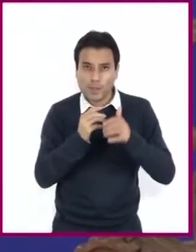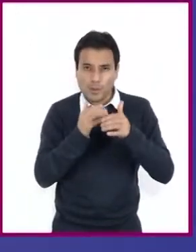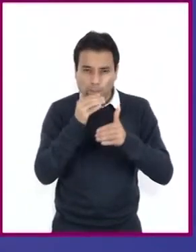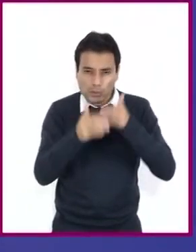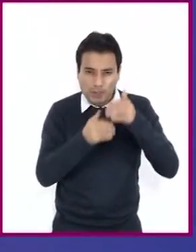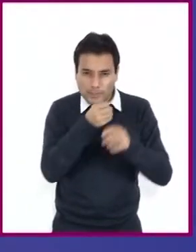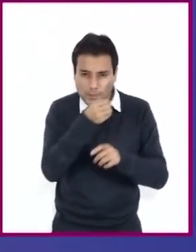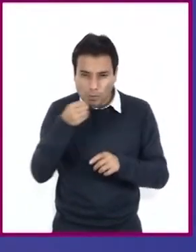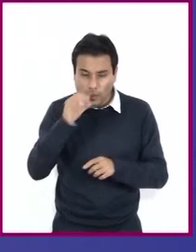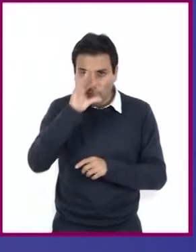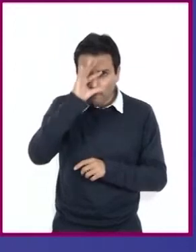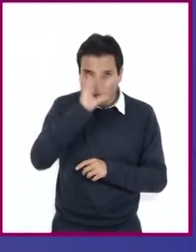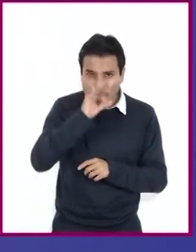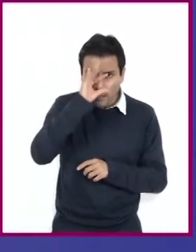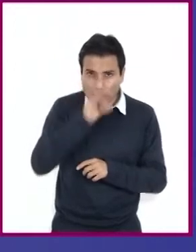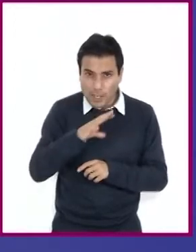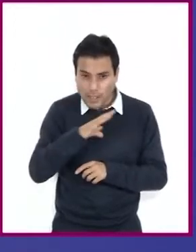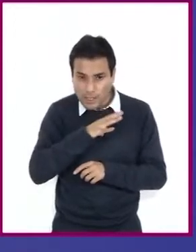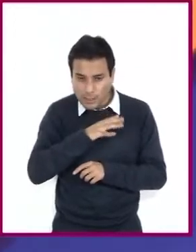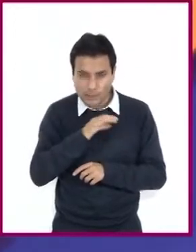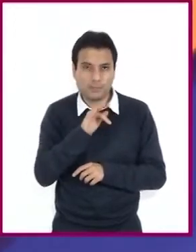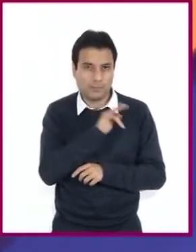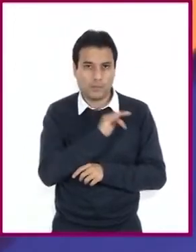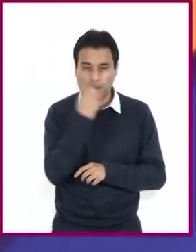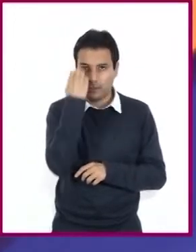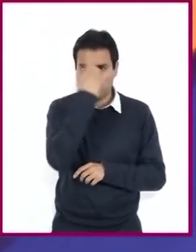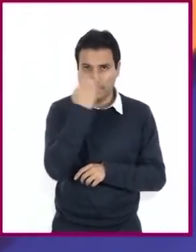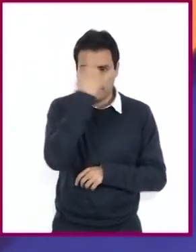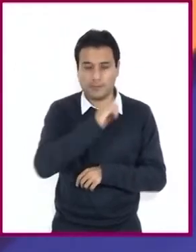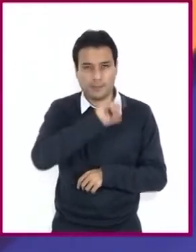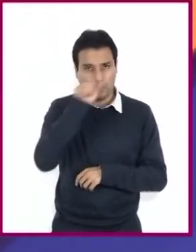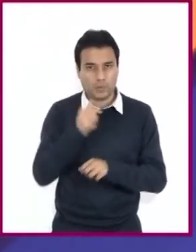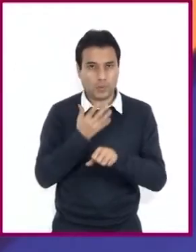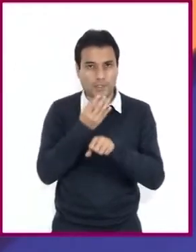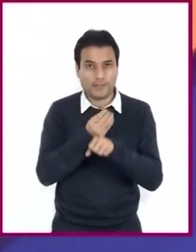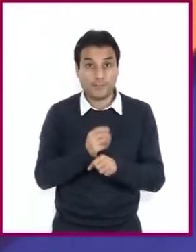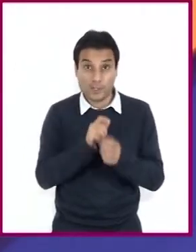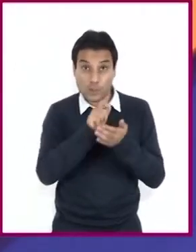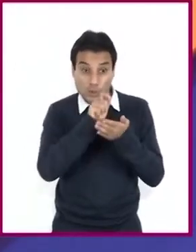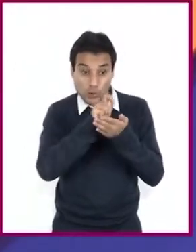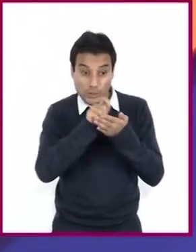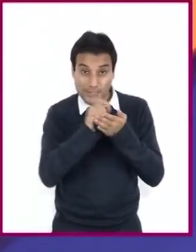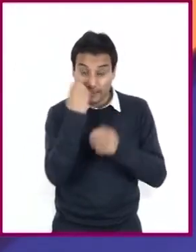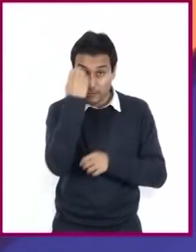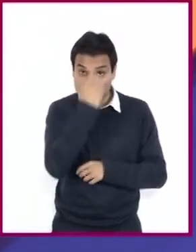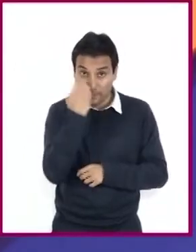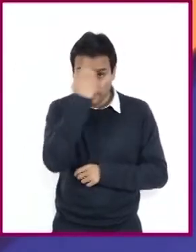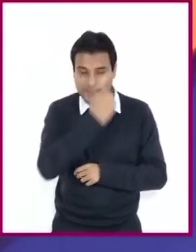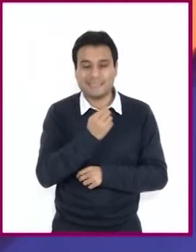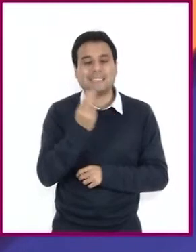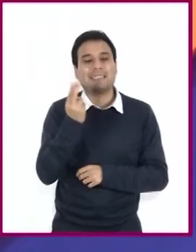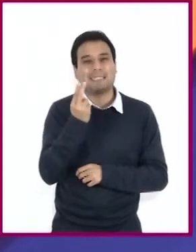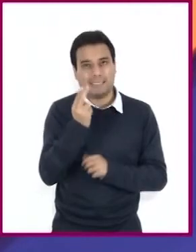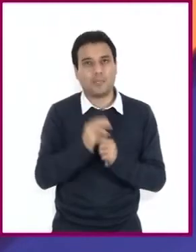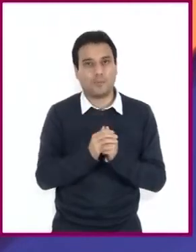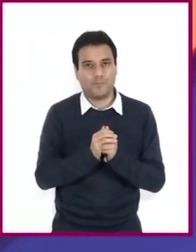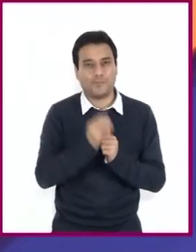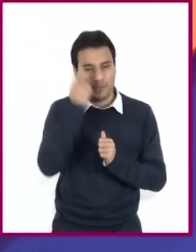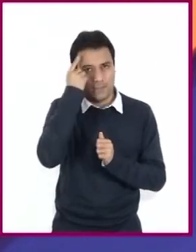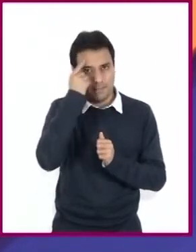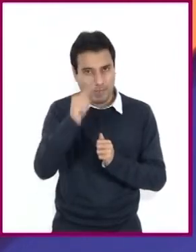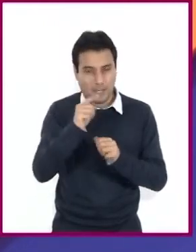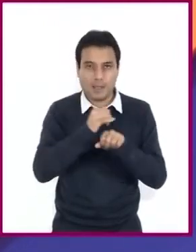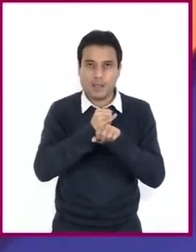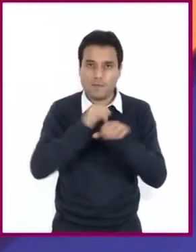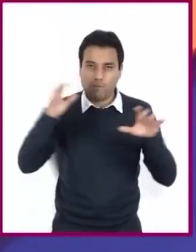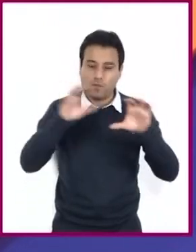de experimentación que permitan corregirlo. Por eso, las notas de observación son muy necesarias para elaborar un